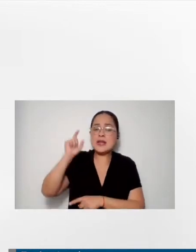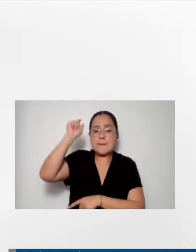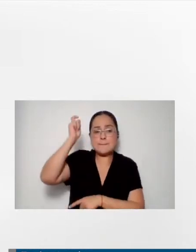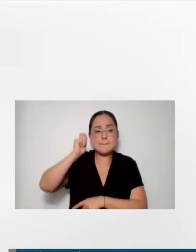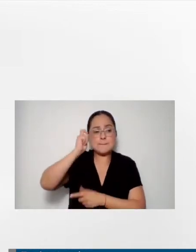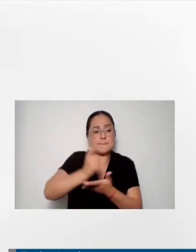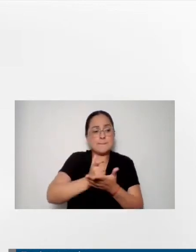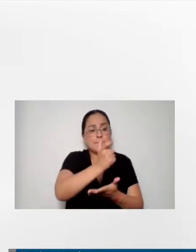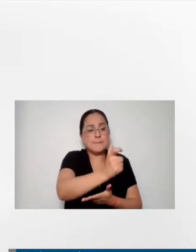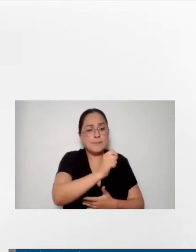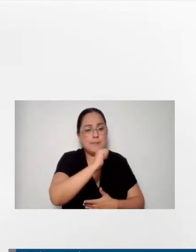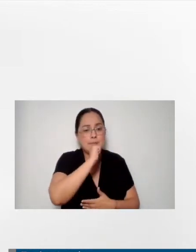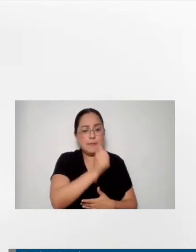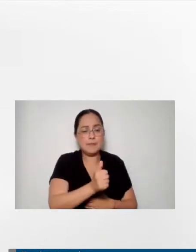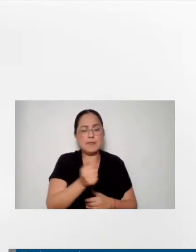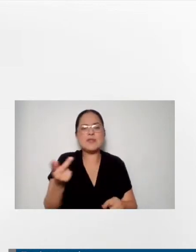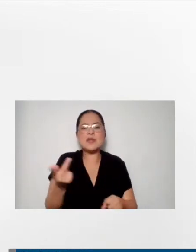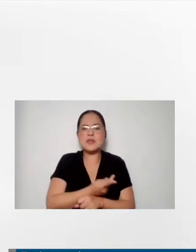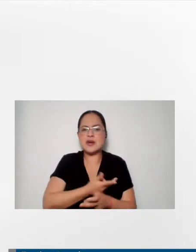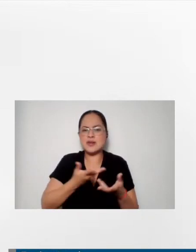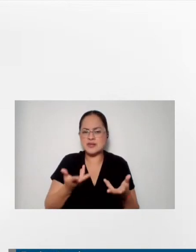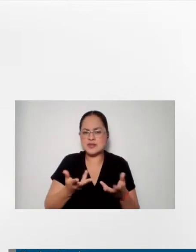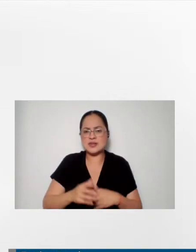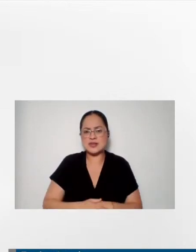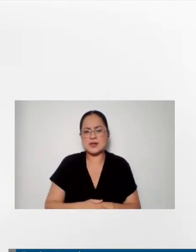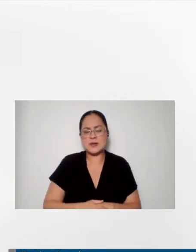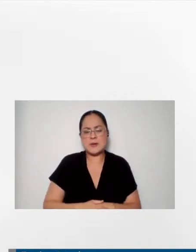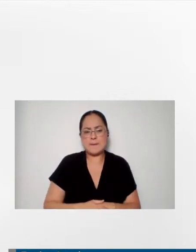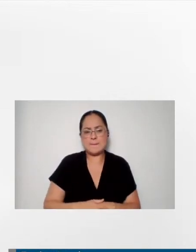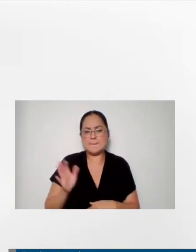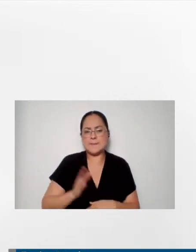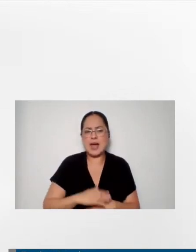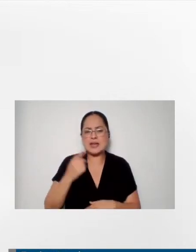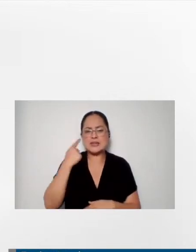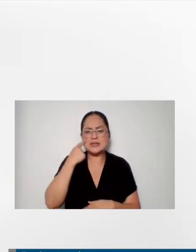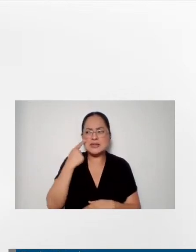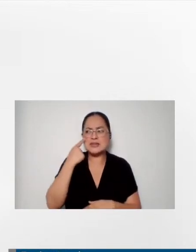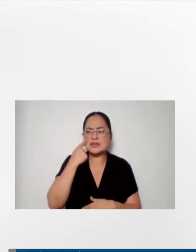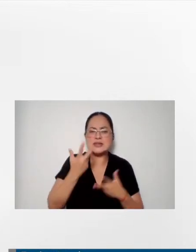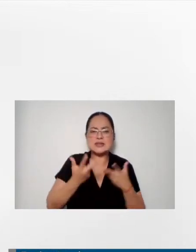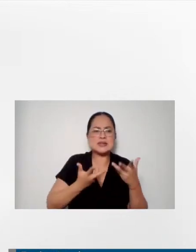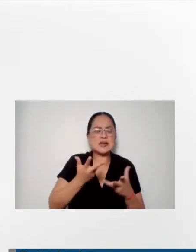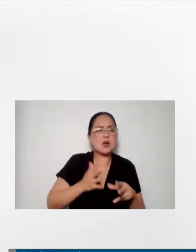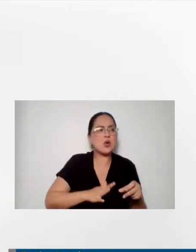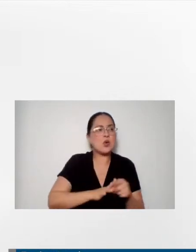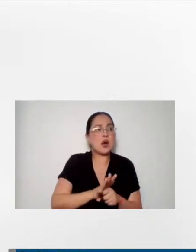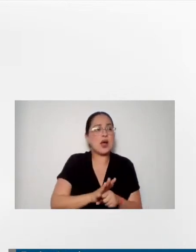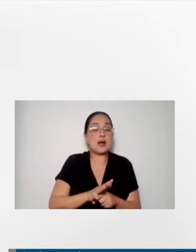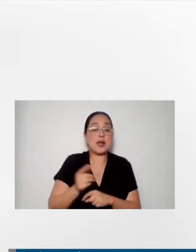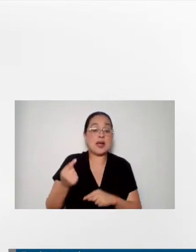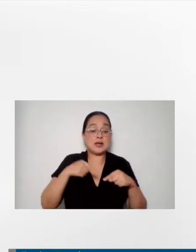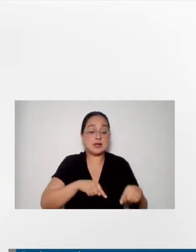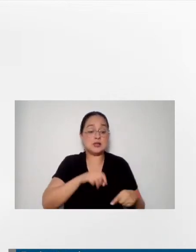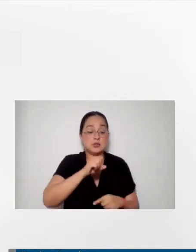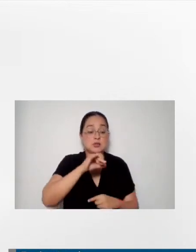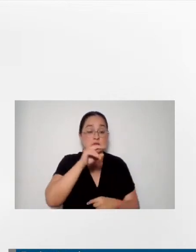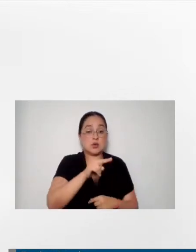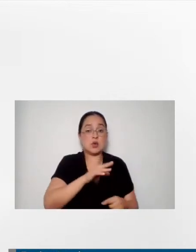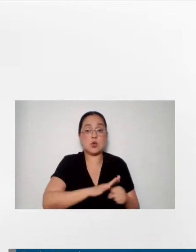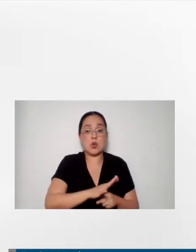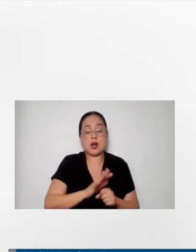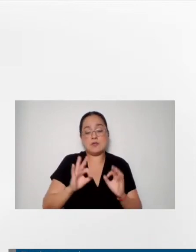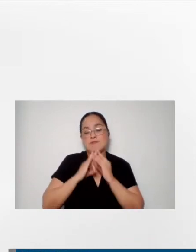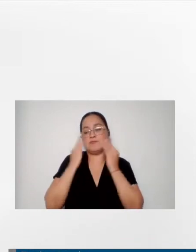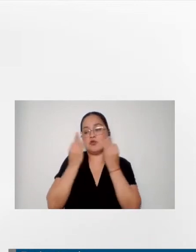alimentos y hablábamos que, pues, creo que la más recurrida y al menos, pues, es la que más casos han llegado a la Corte es la vía penal,